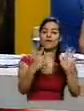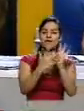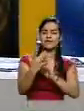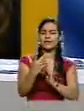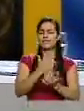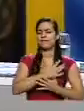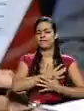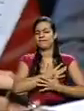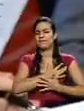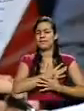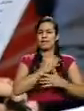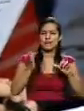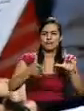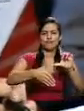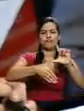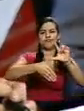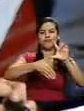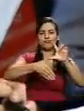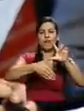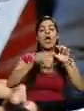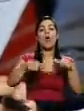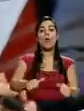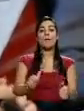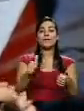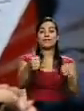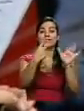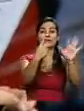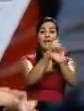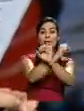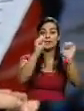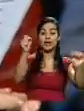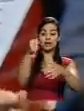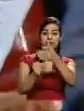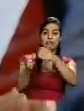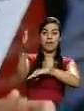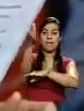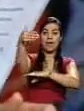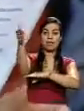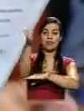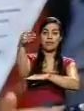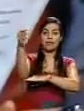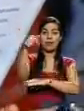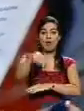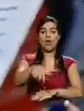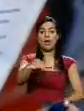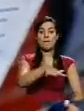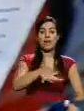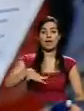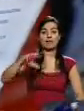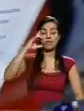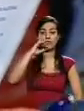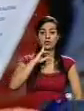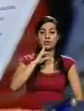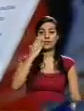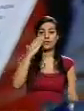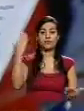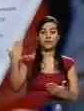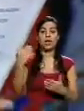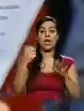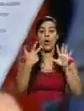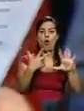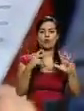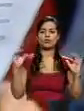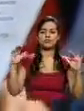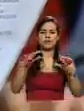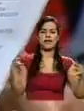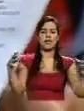Bicentenaria. 6 de la mañana, como dijo Blanco, ceremonia de izada de la bandera nacional, hoy en la Plaza Bolívar. 8, sesión solemne